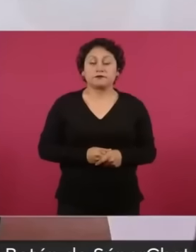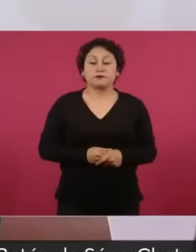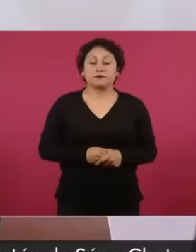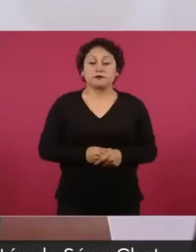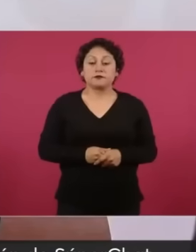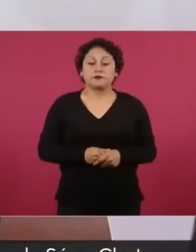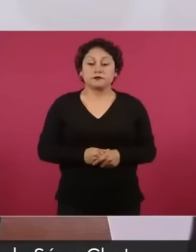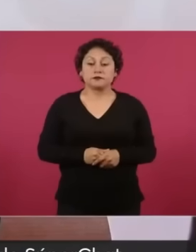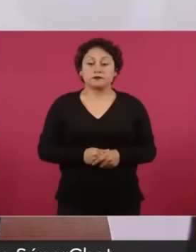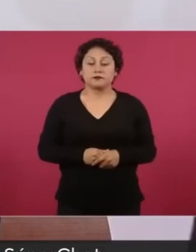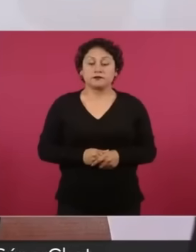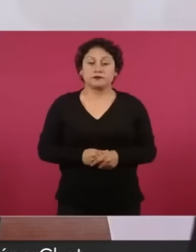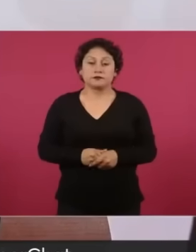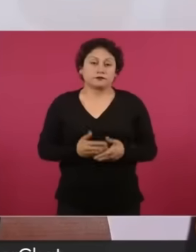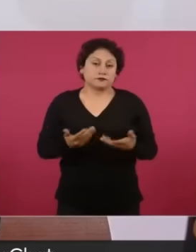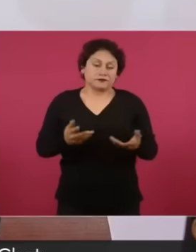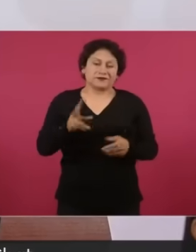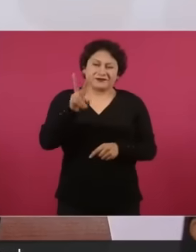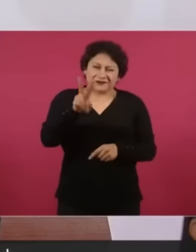insisto,